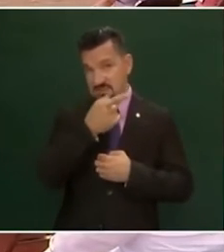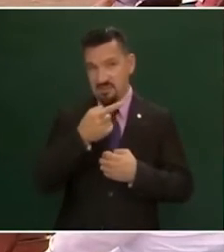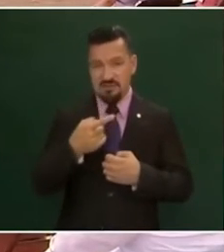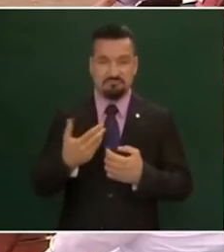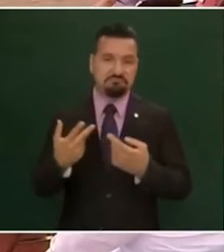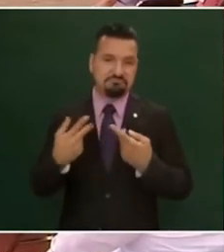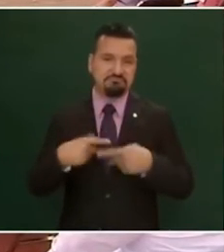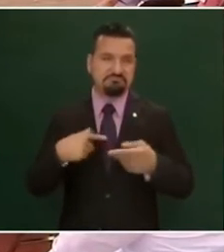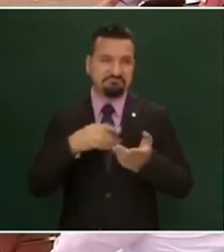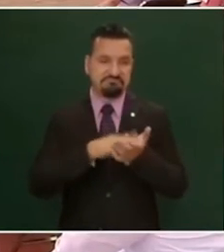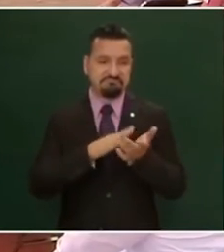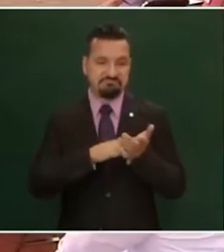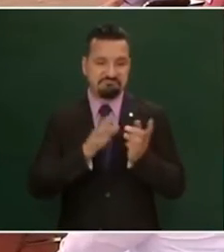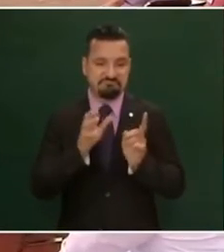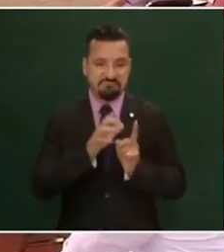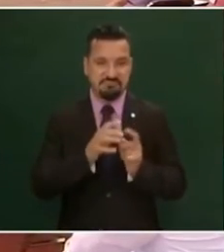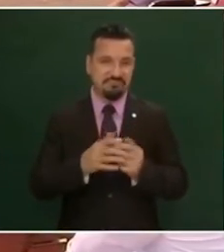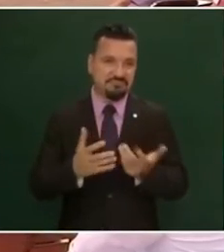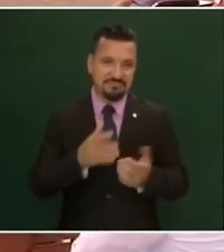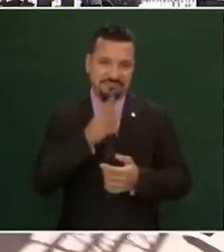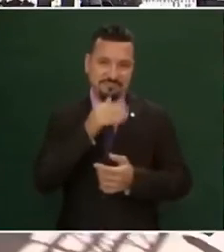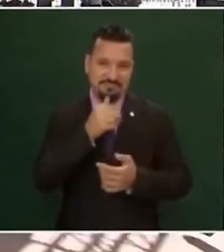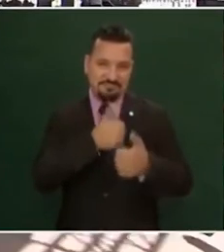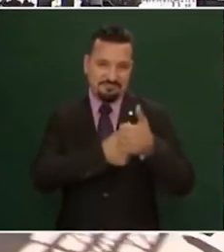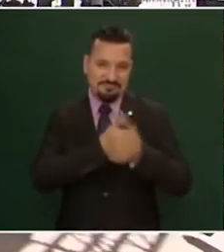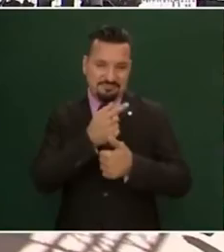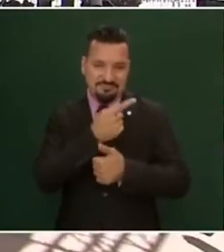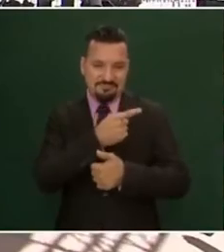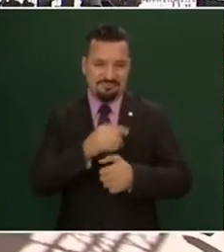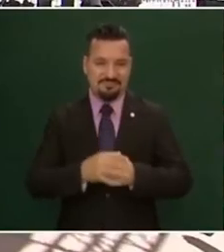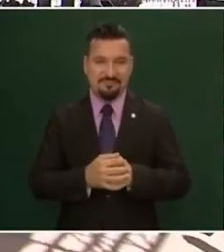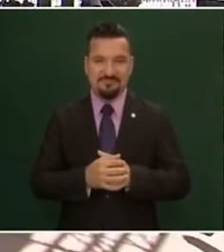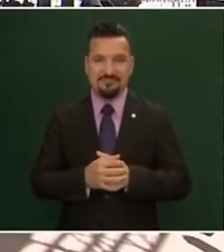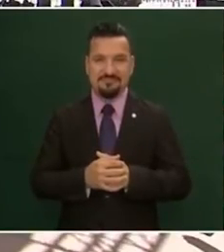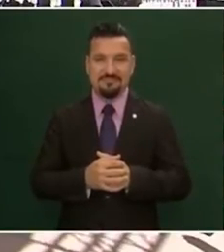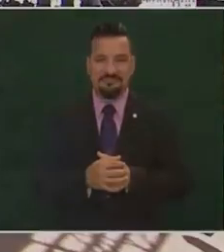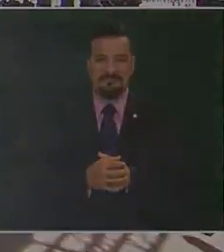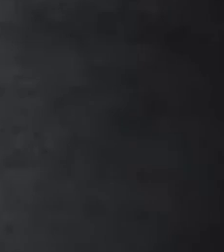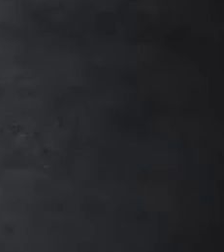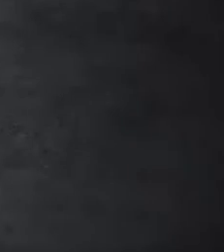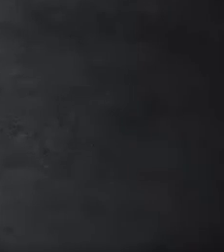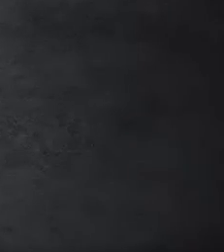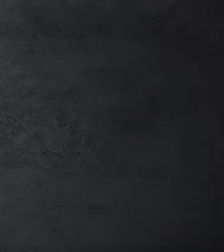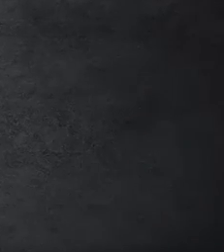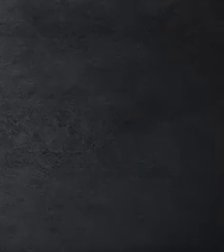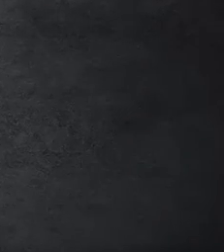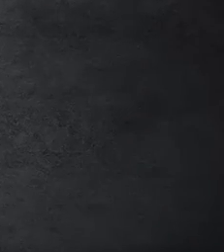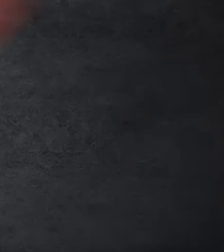Está en primer lugar, miren, así estamos.